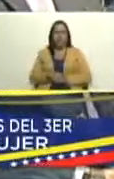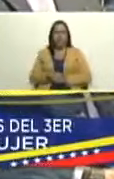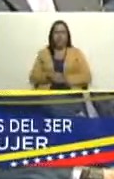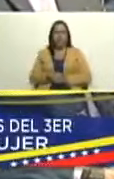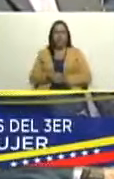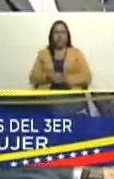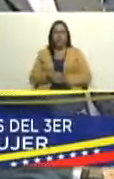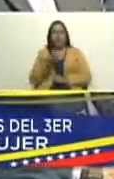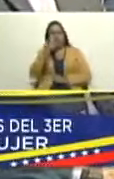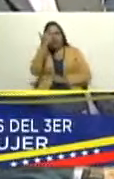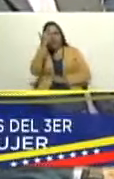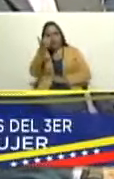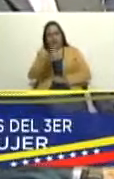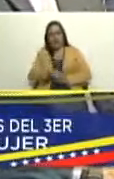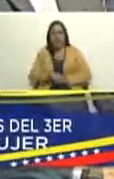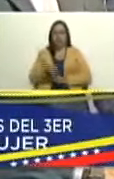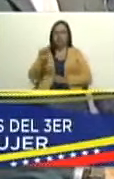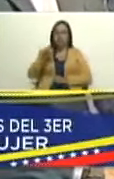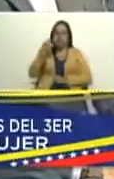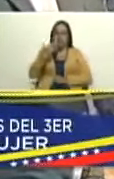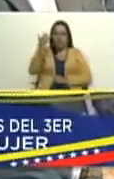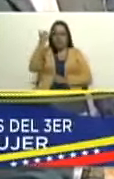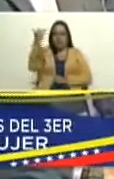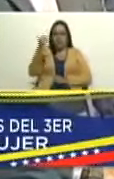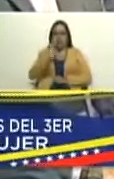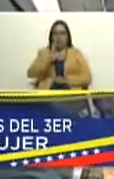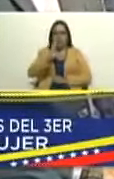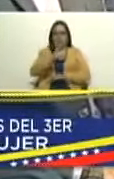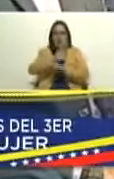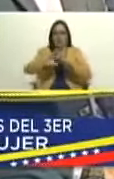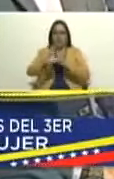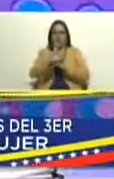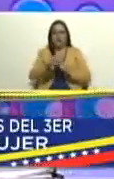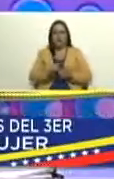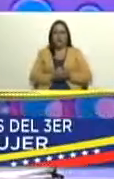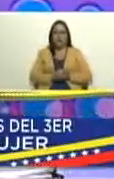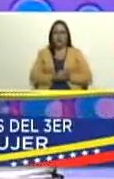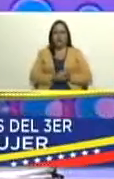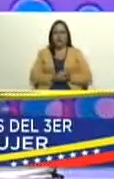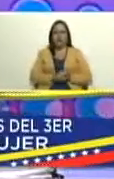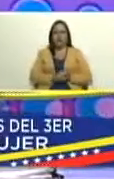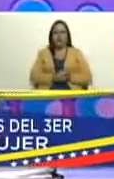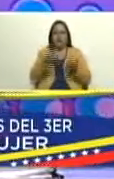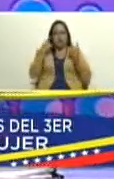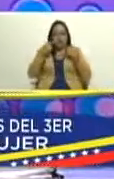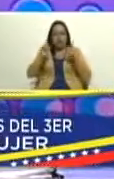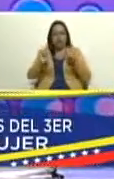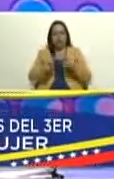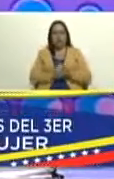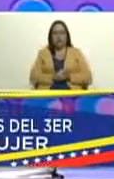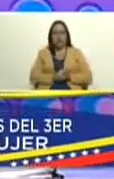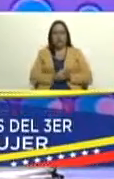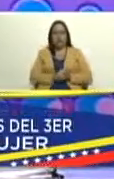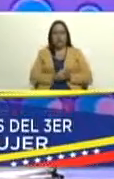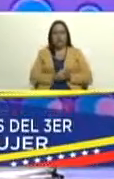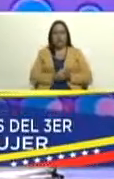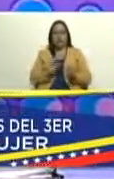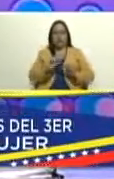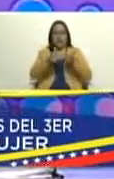Ah, buena idea, ¿verdad? Banco de la Cultura. Bueno, de repente damos el